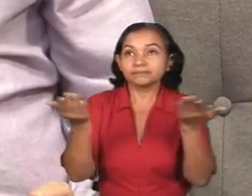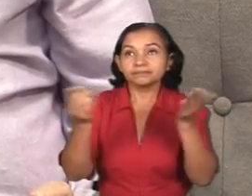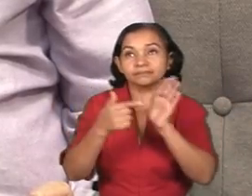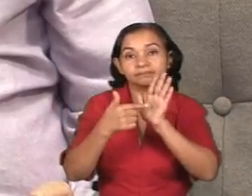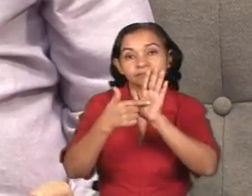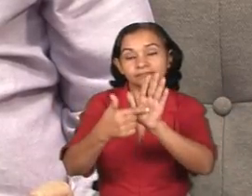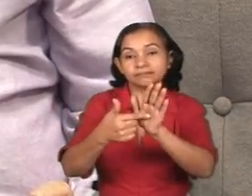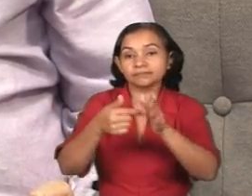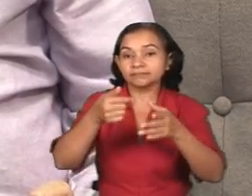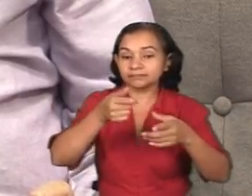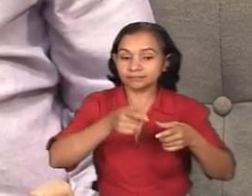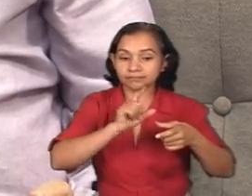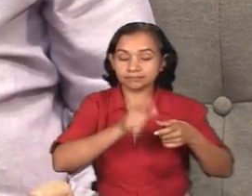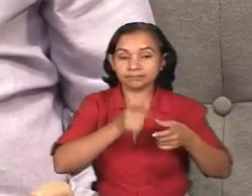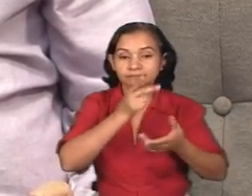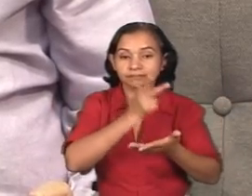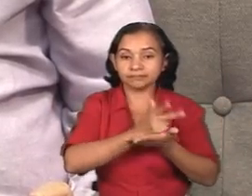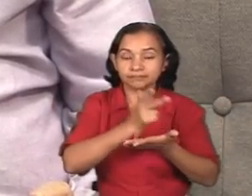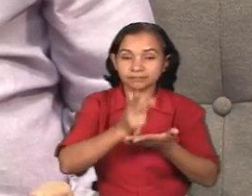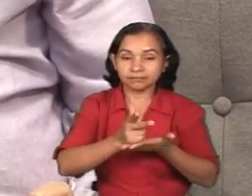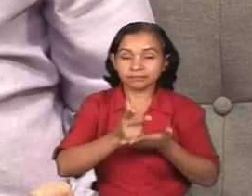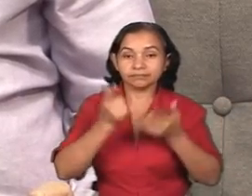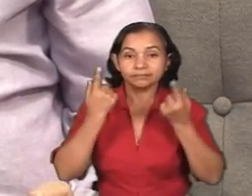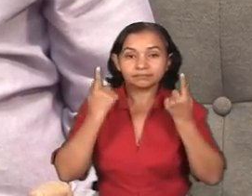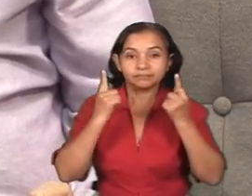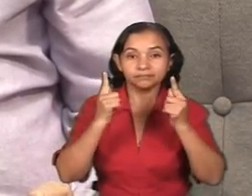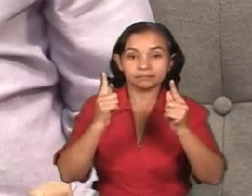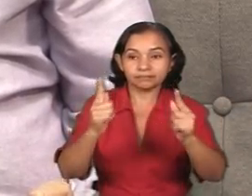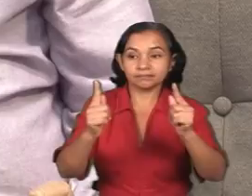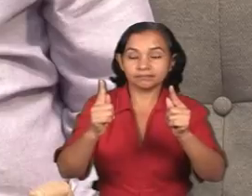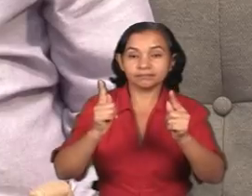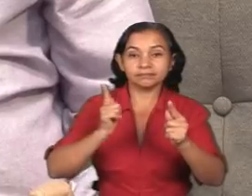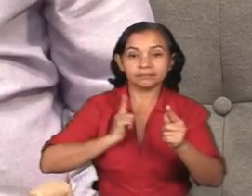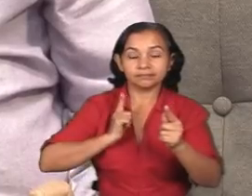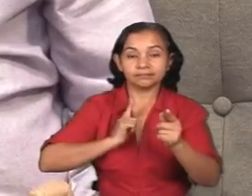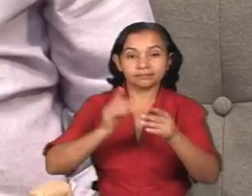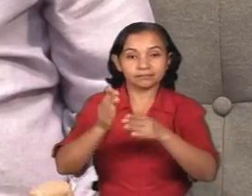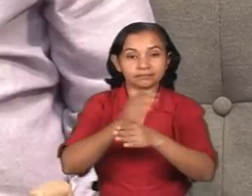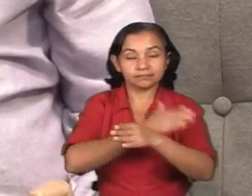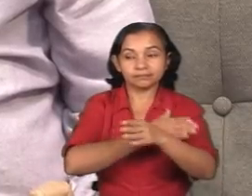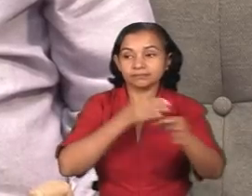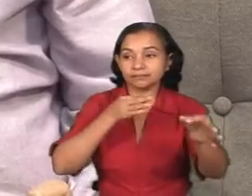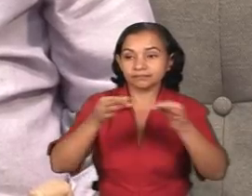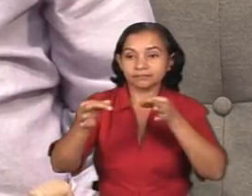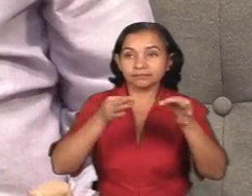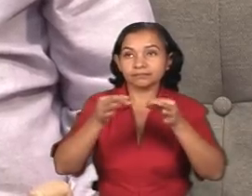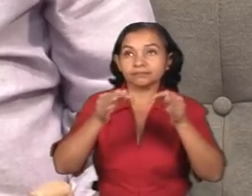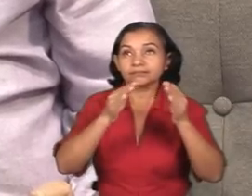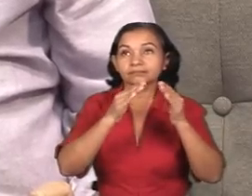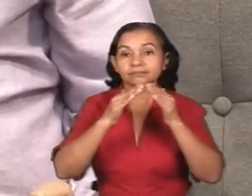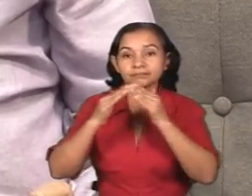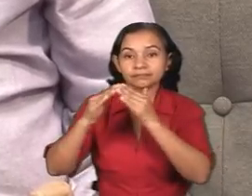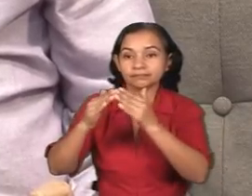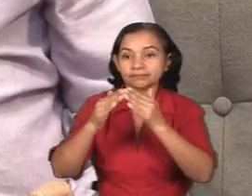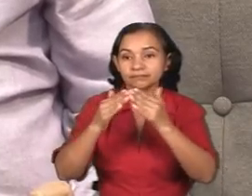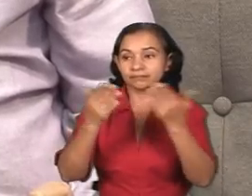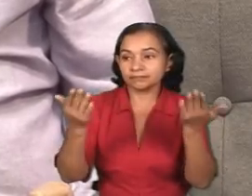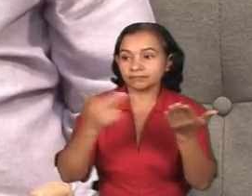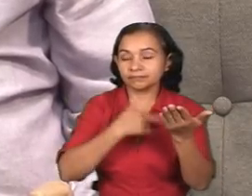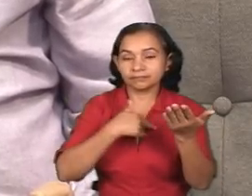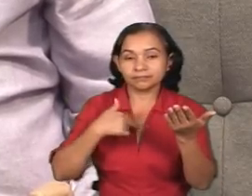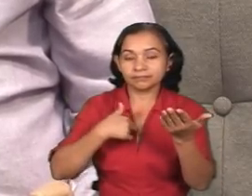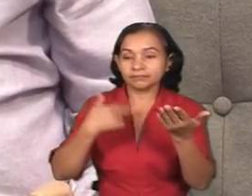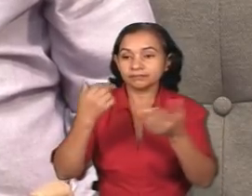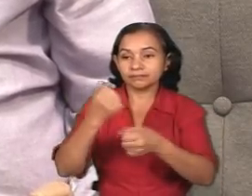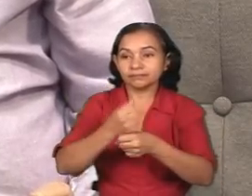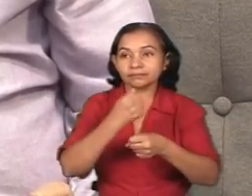del alcantarillado sanitario de Chichigalpa y Chinandega, que son los que te mencionaba yo, que ya nuestro gobierno está moviéndose, buscándole financiamiento a esta